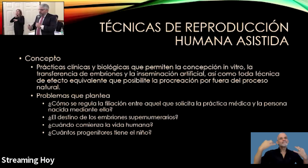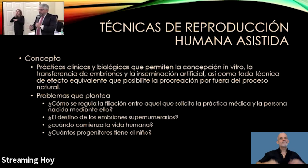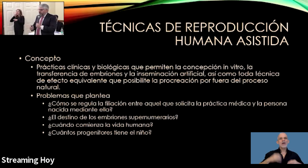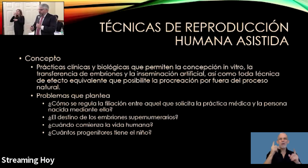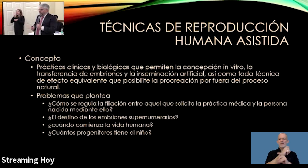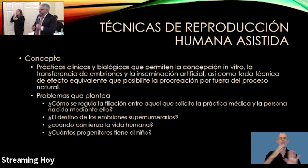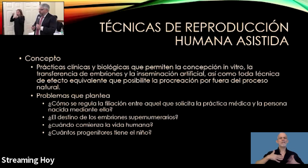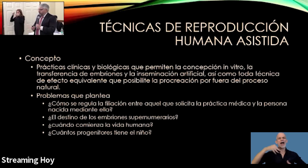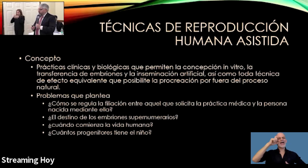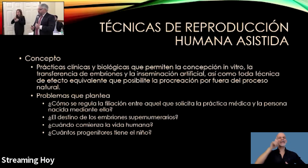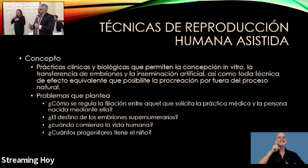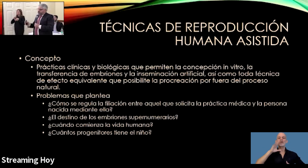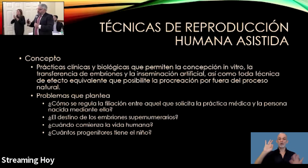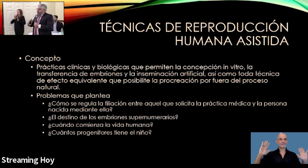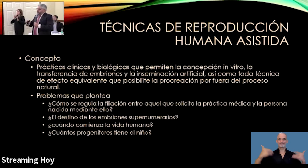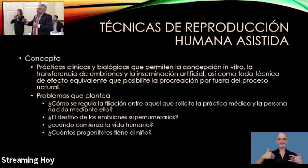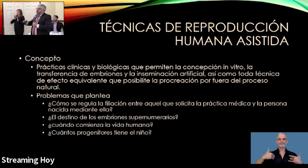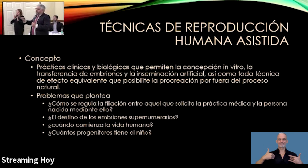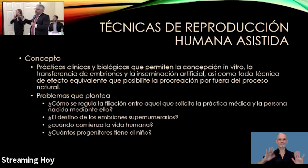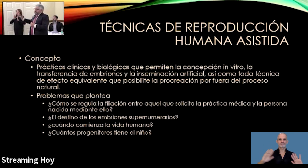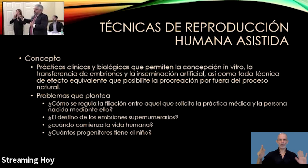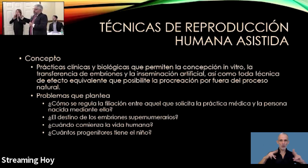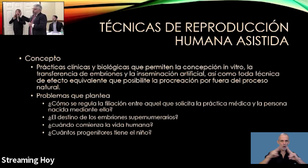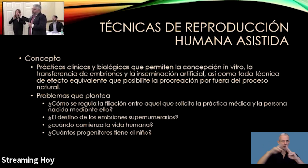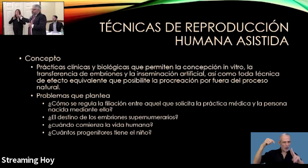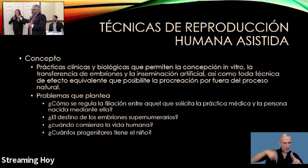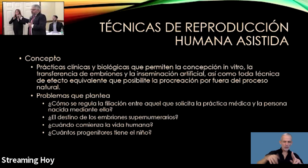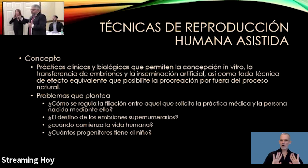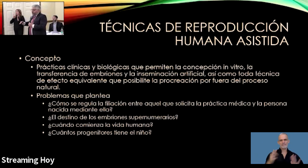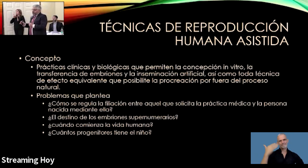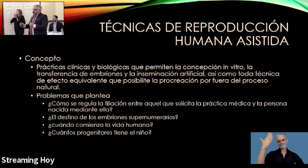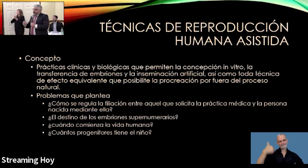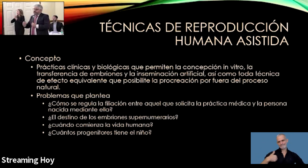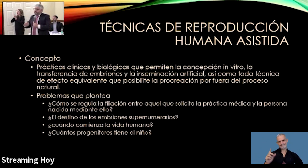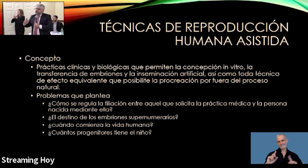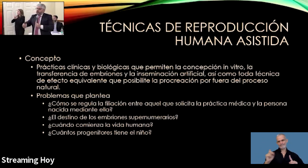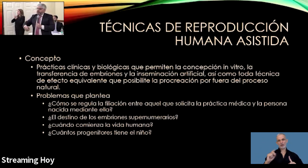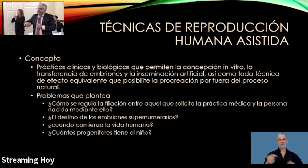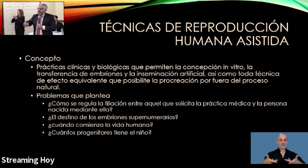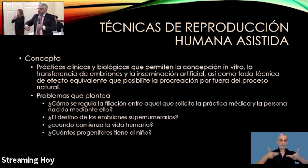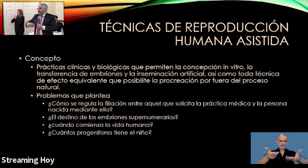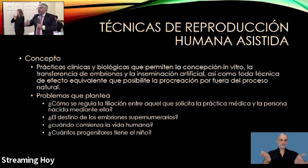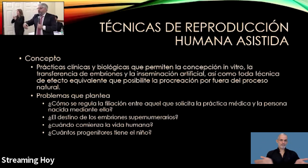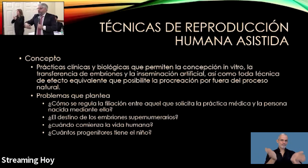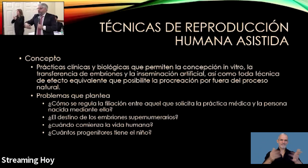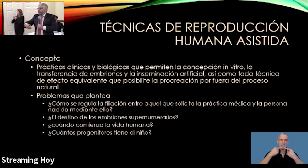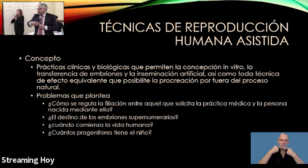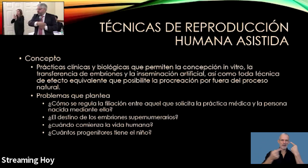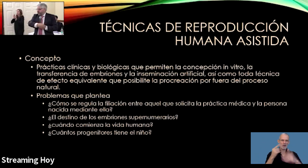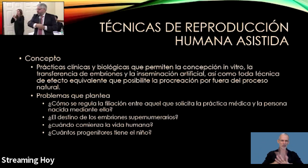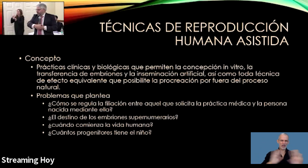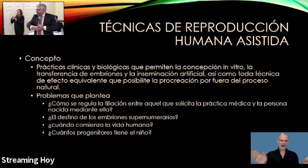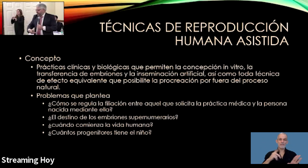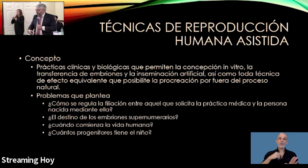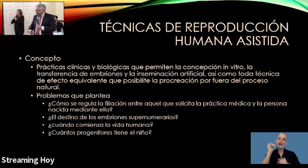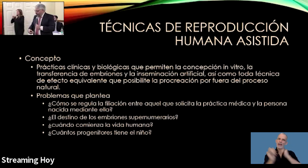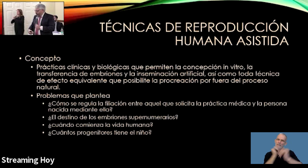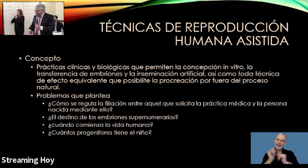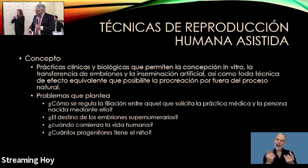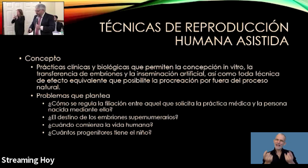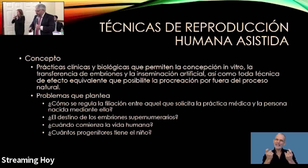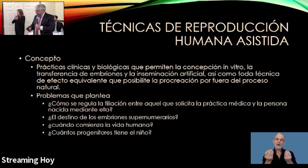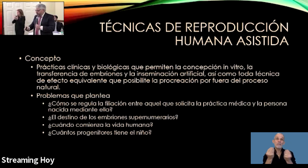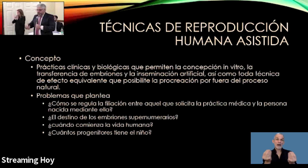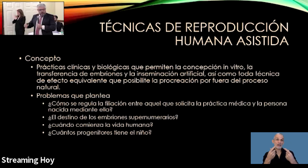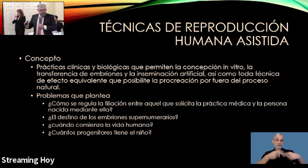un poco el contenido de este encuentro, por eso simplemente se los dejo planteado, porque lo necesito explicar a los efectos de cosas que voy